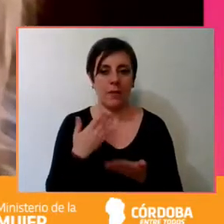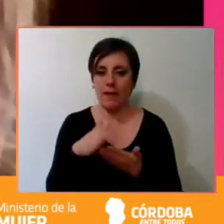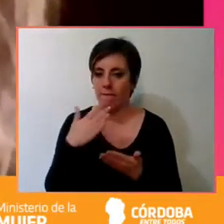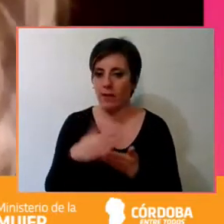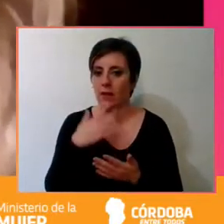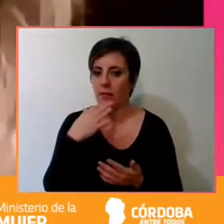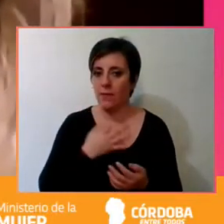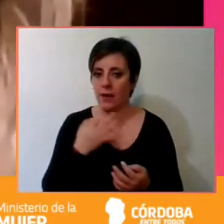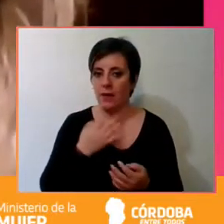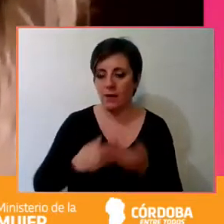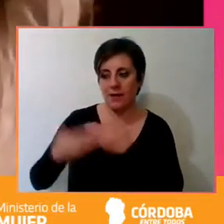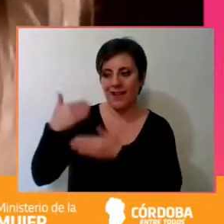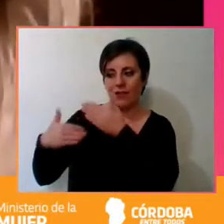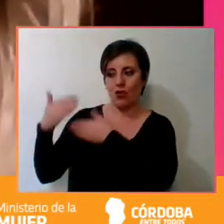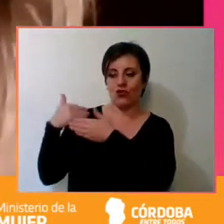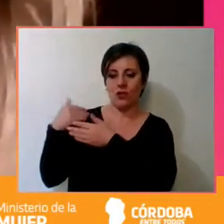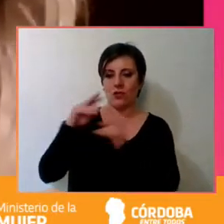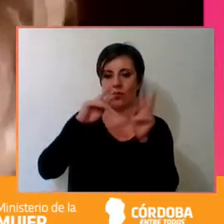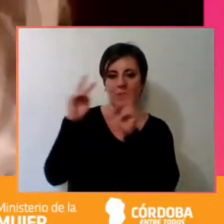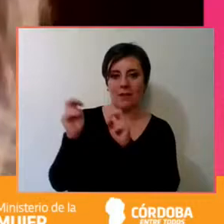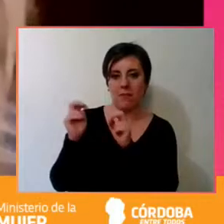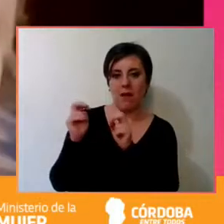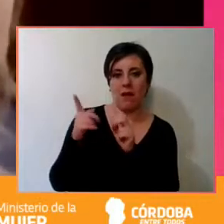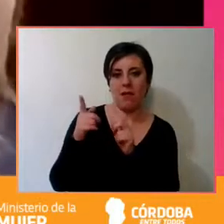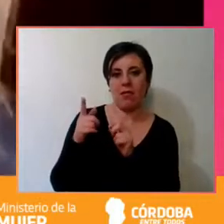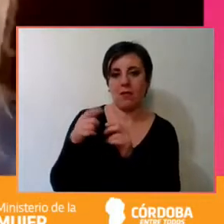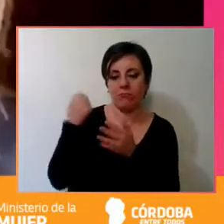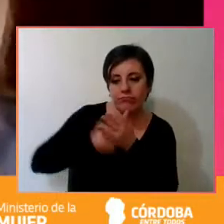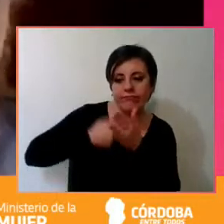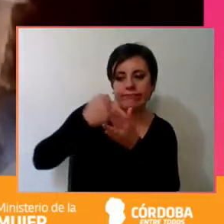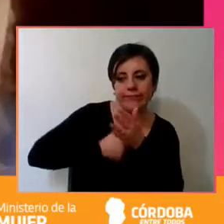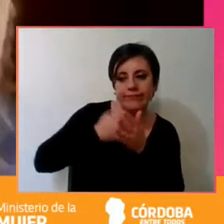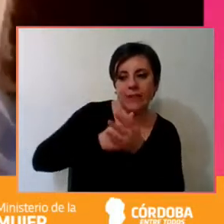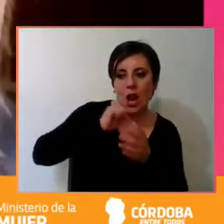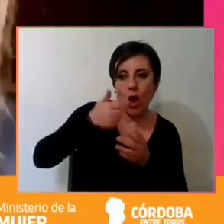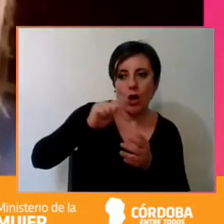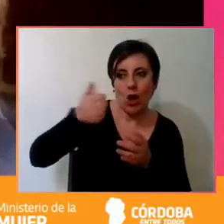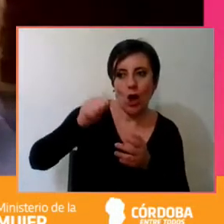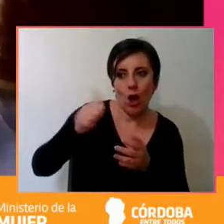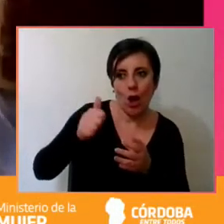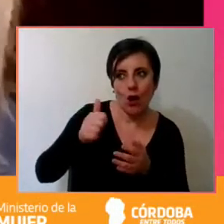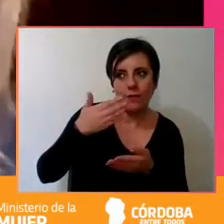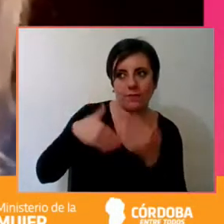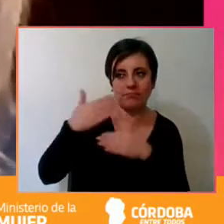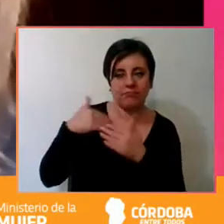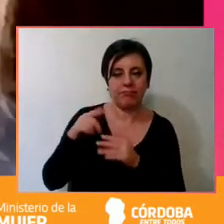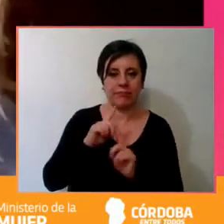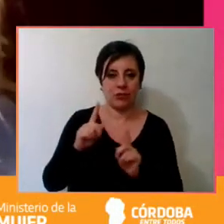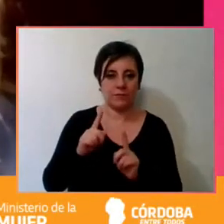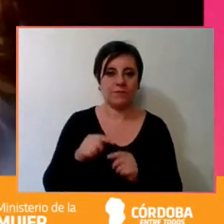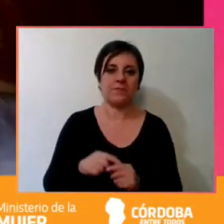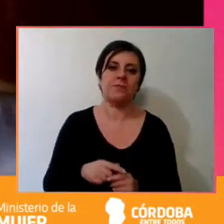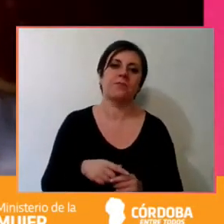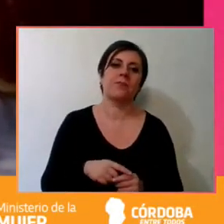realmente retrocesos en la agenda que tanto nos ha costado. Así es que bueno, termino de